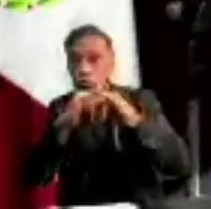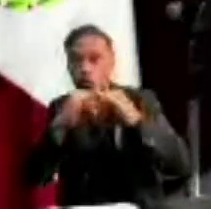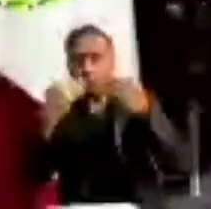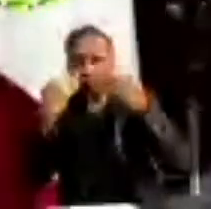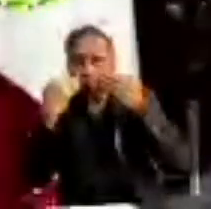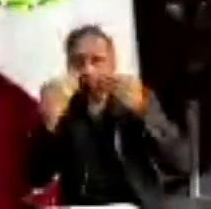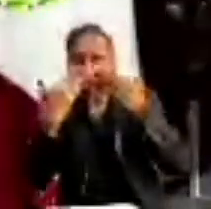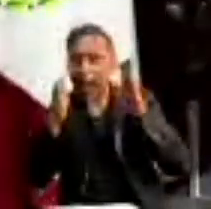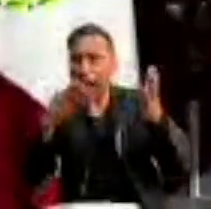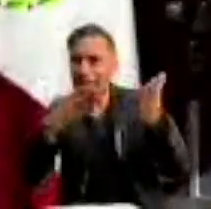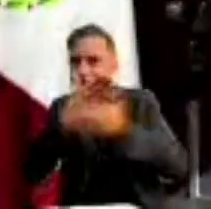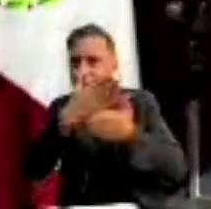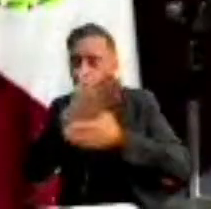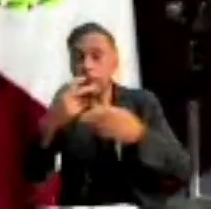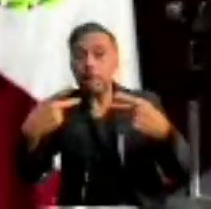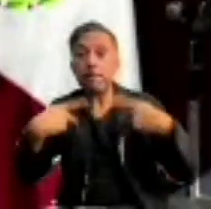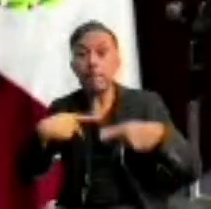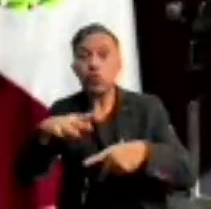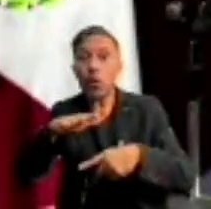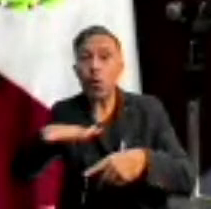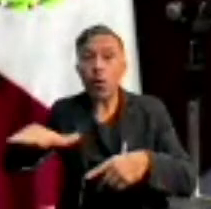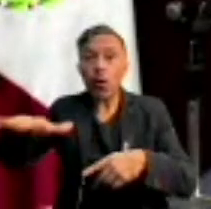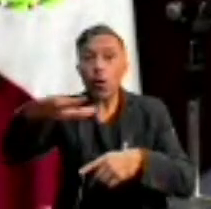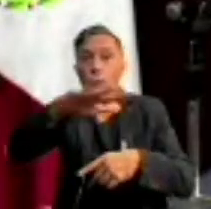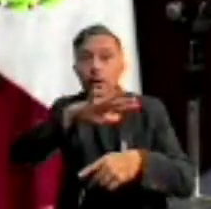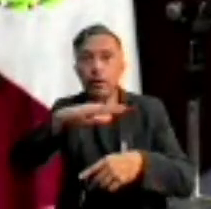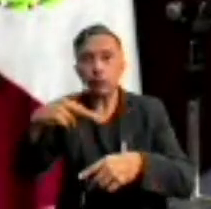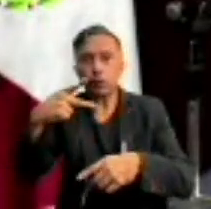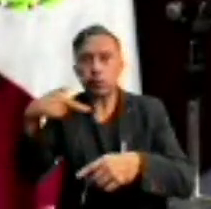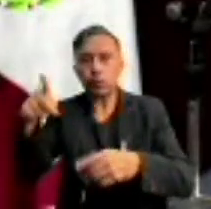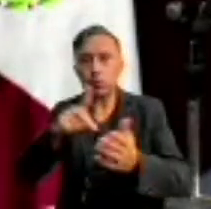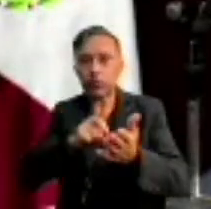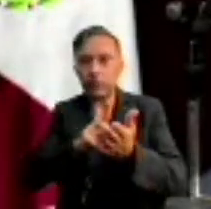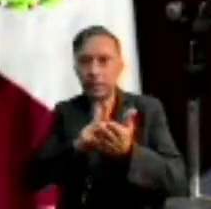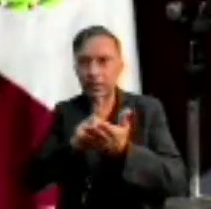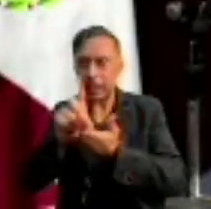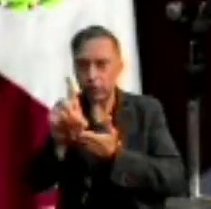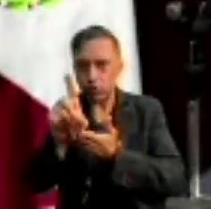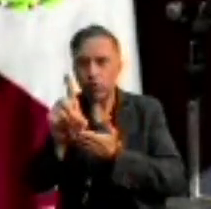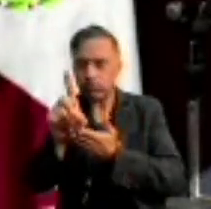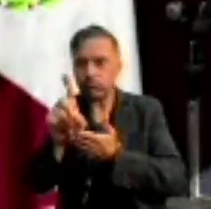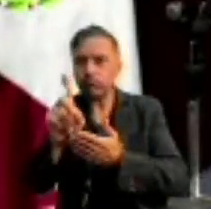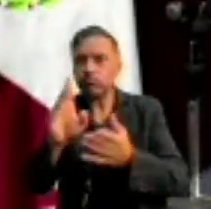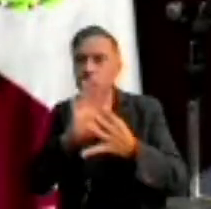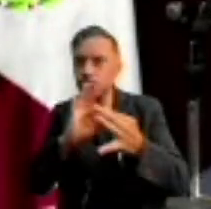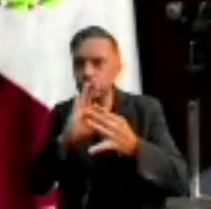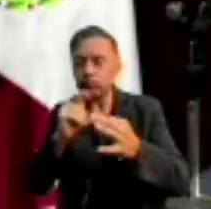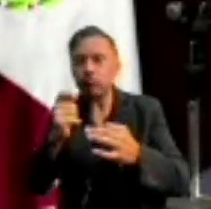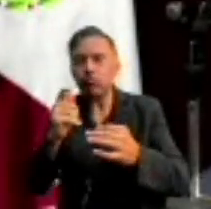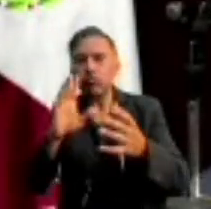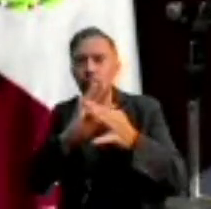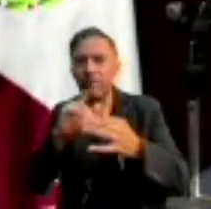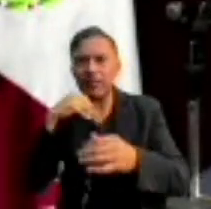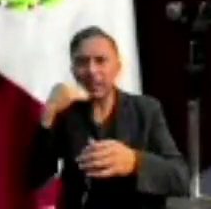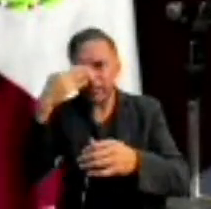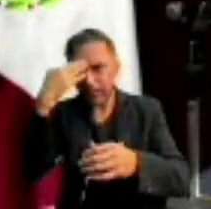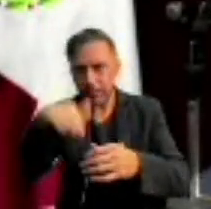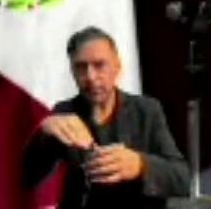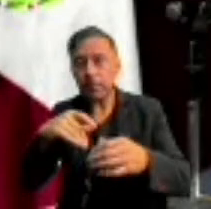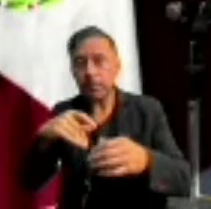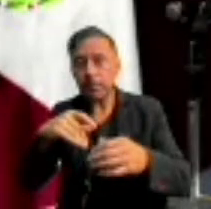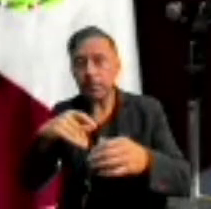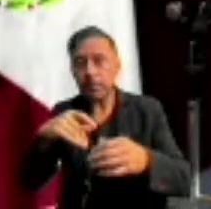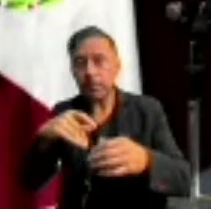la ciudadanía ejerza plenamente su derecho a estar informado y a conocer el desempeño de los servidores públicos